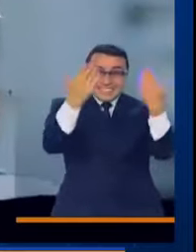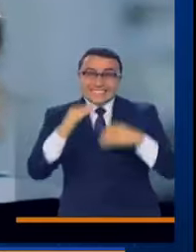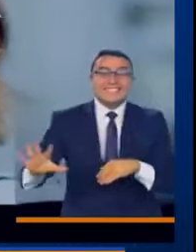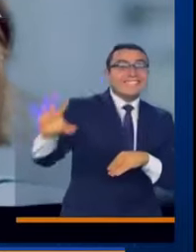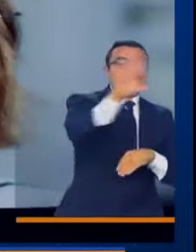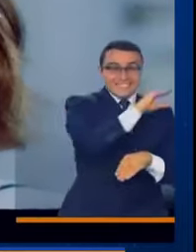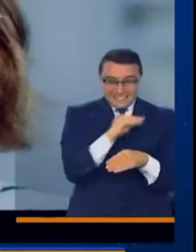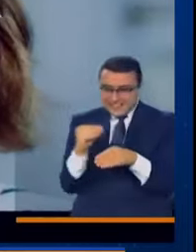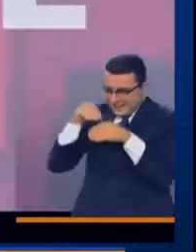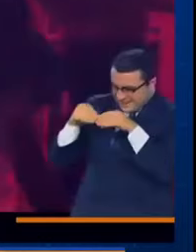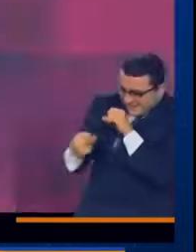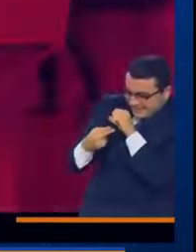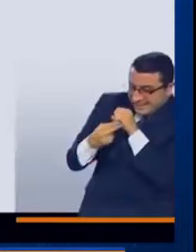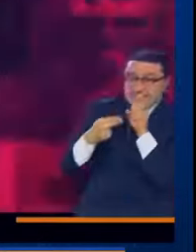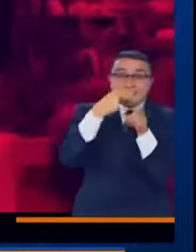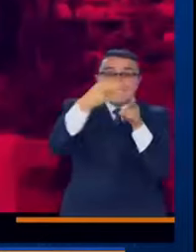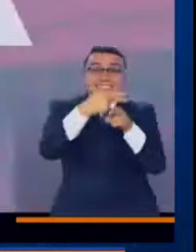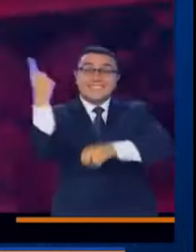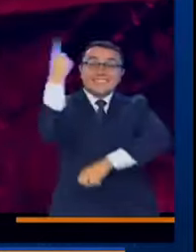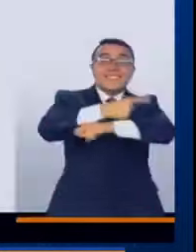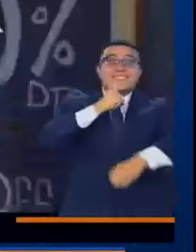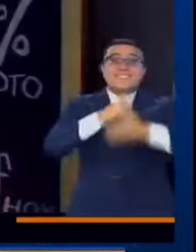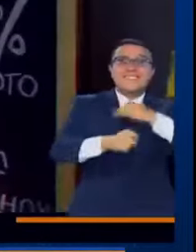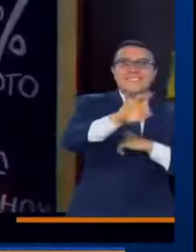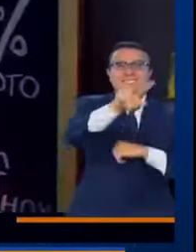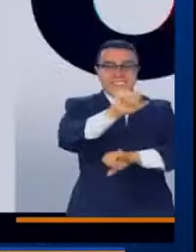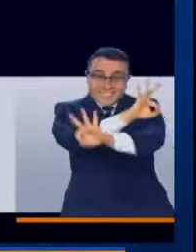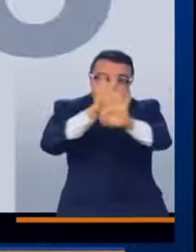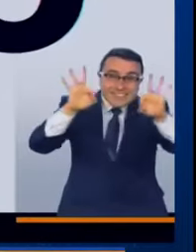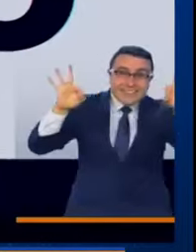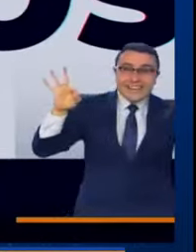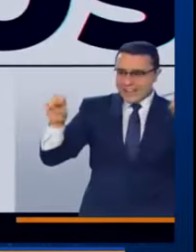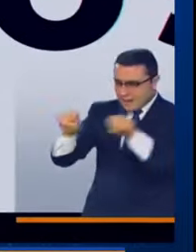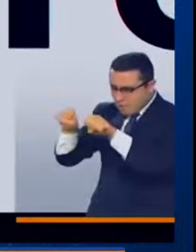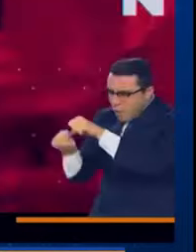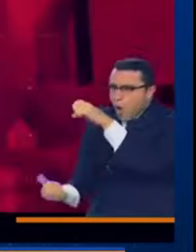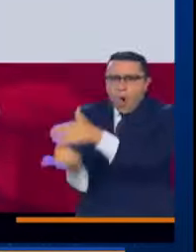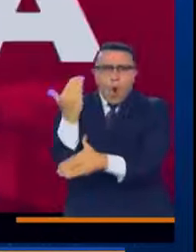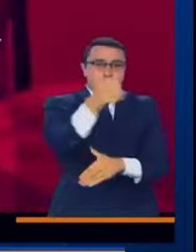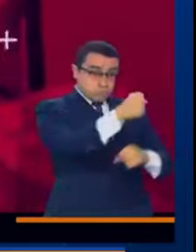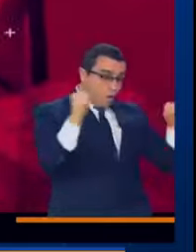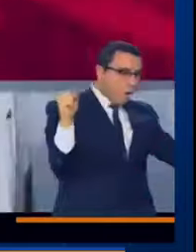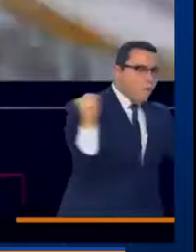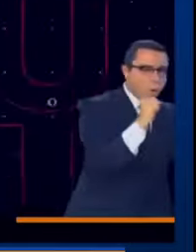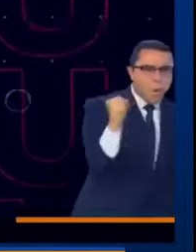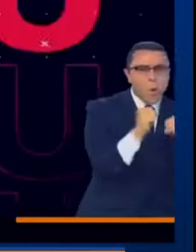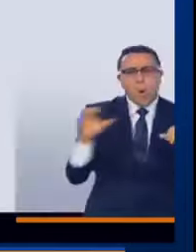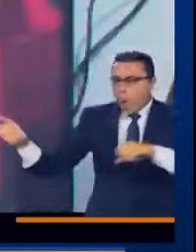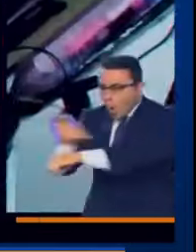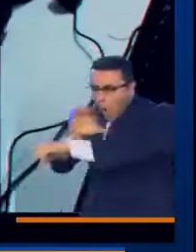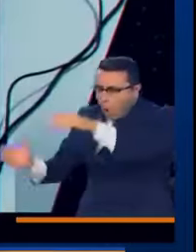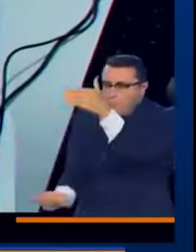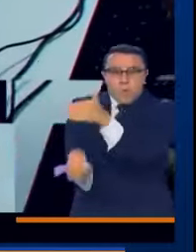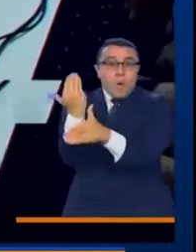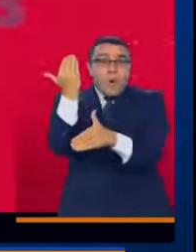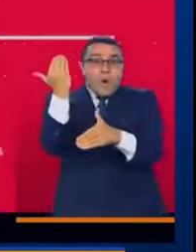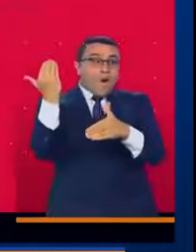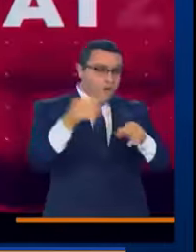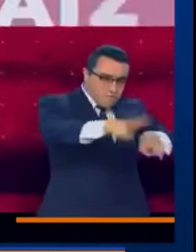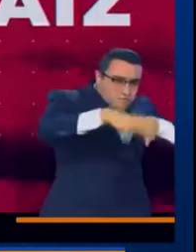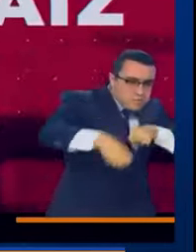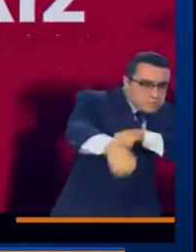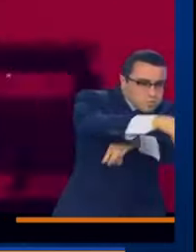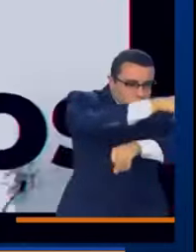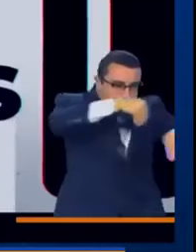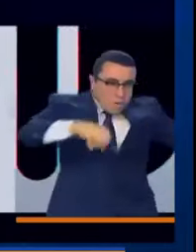ningún criterio jurídico con el que el presidente se pueda objetar la sanción de la ley. Es decir, insisto,